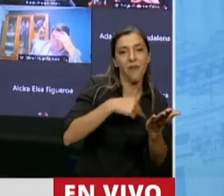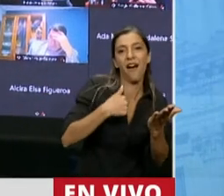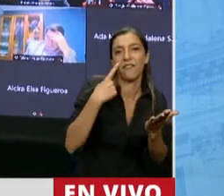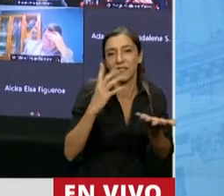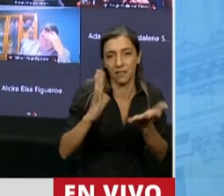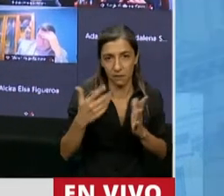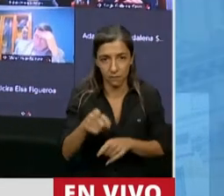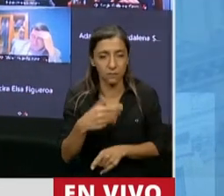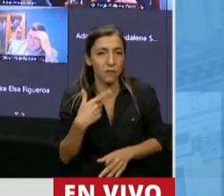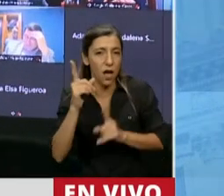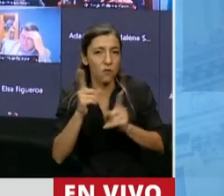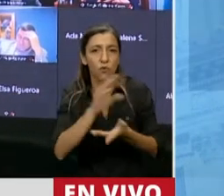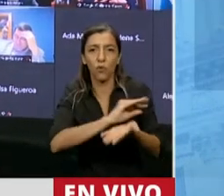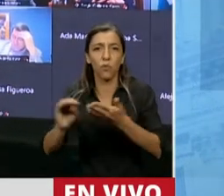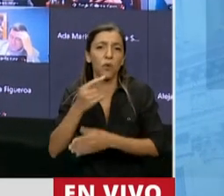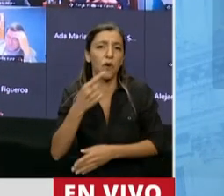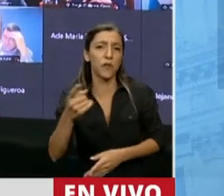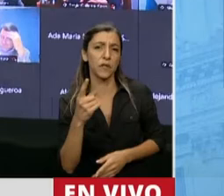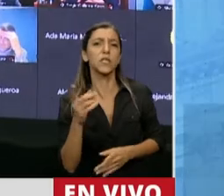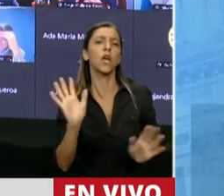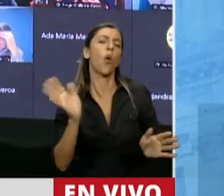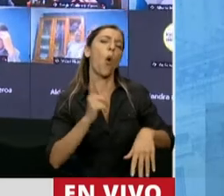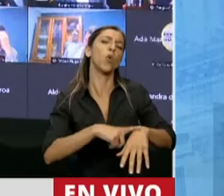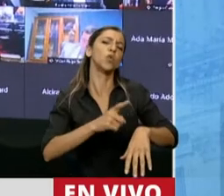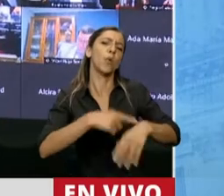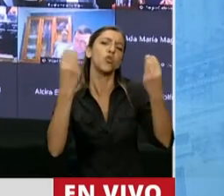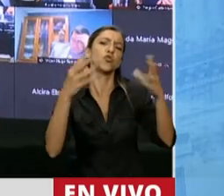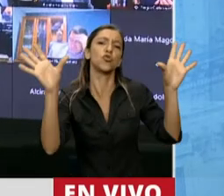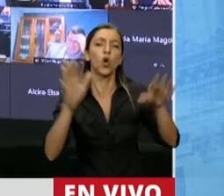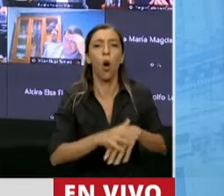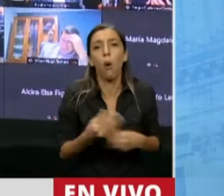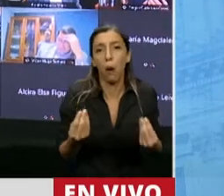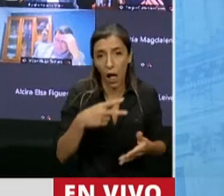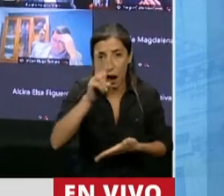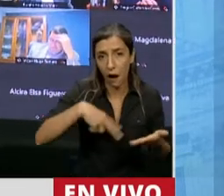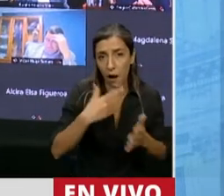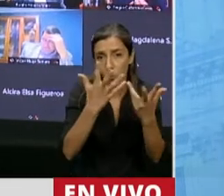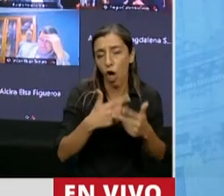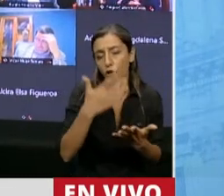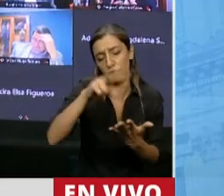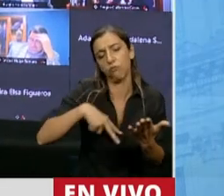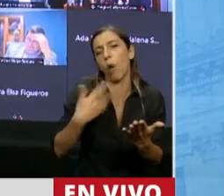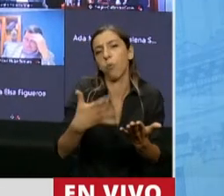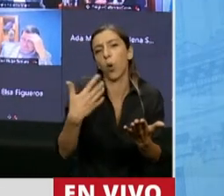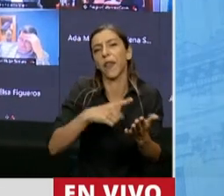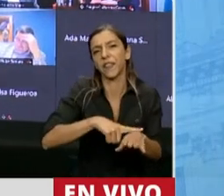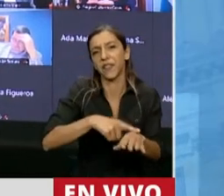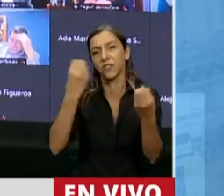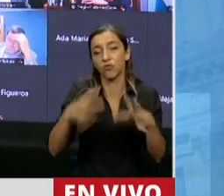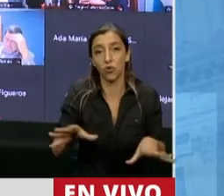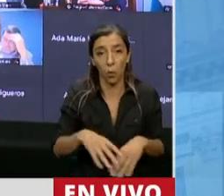los argumentos de aquellos diputados que dicen que tuvimos tiempo suficiente para leer los proyectos. La verdad que este proyecto merecía que nosotros